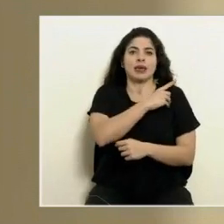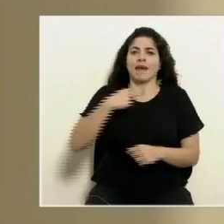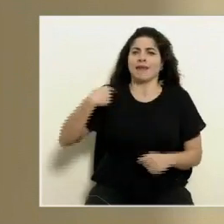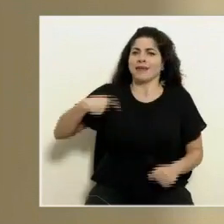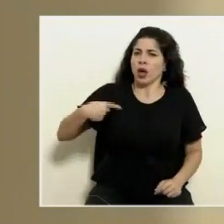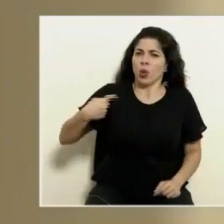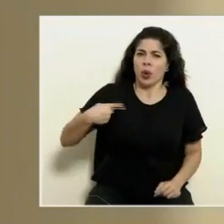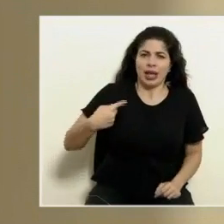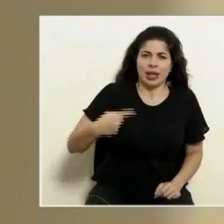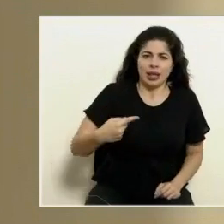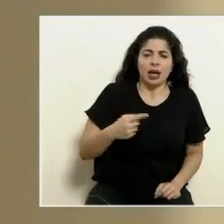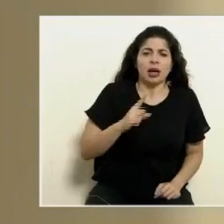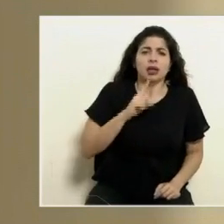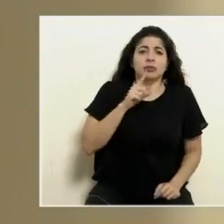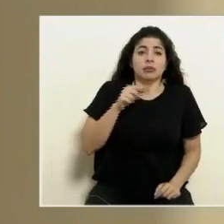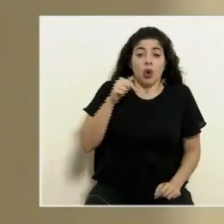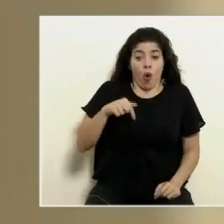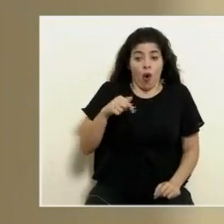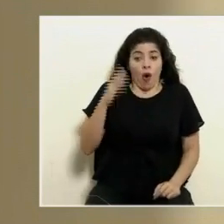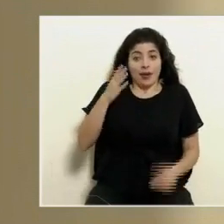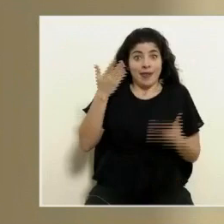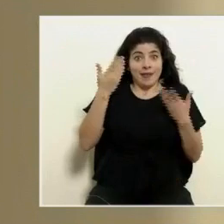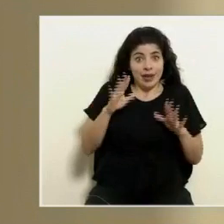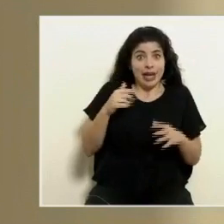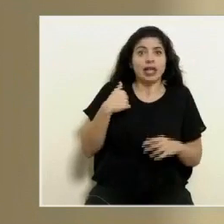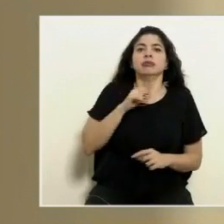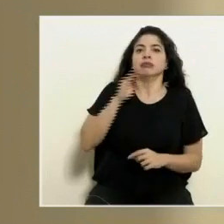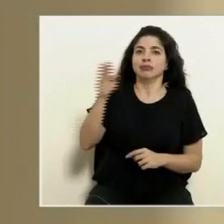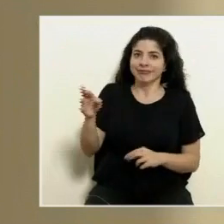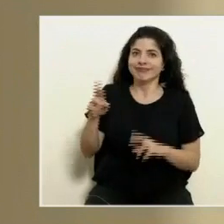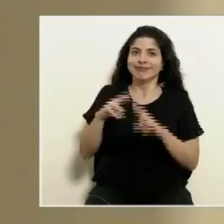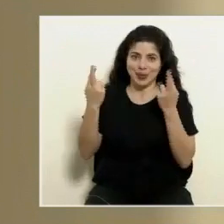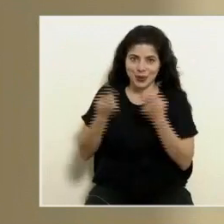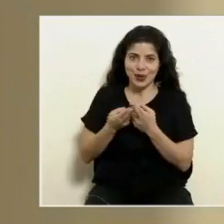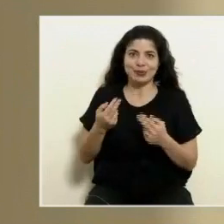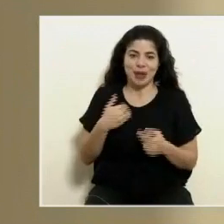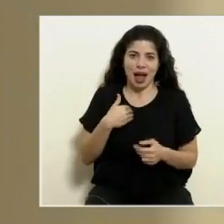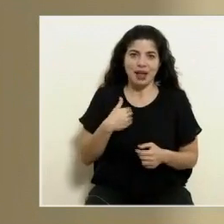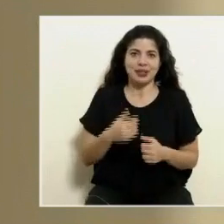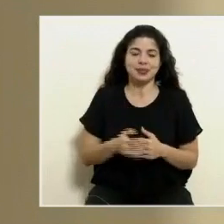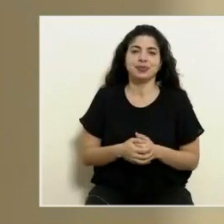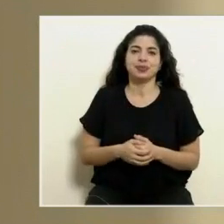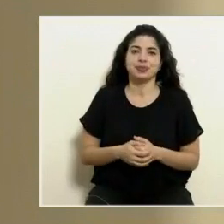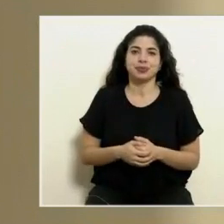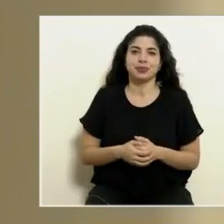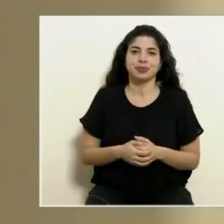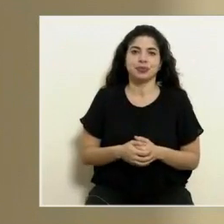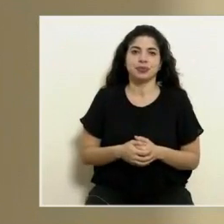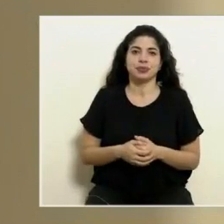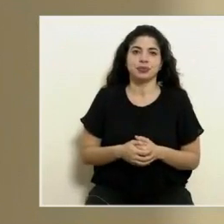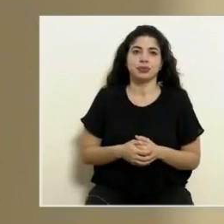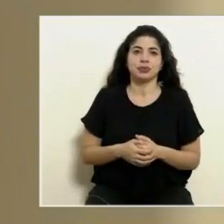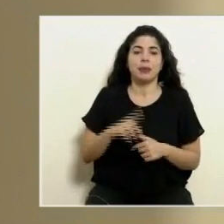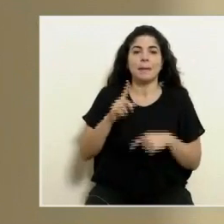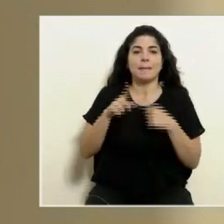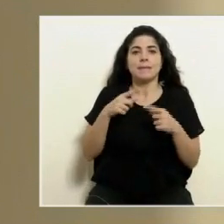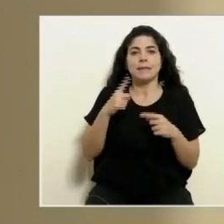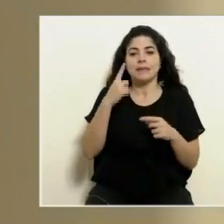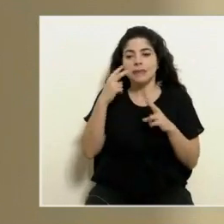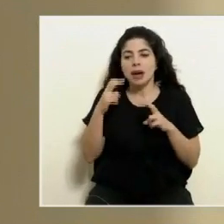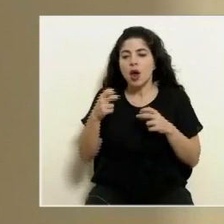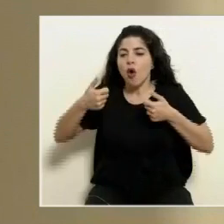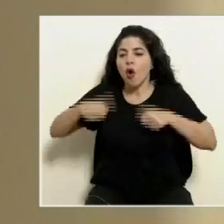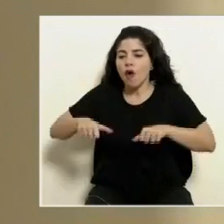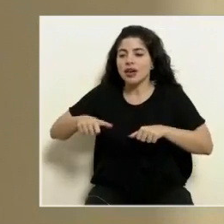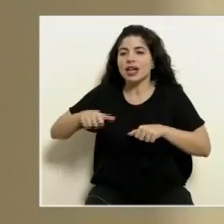alta frecuencia. De hecho, después de esta conferencia de prensa tenemos una sesión donde vamos a ver el convenio del